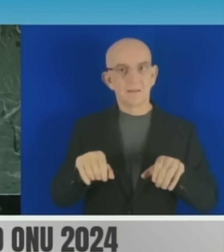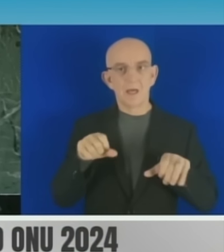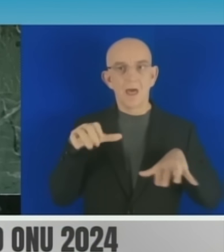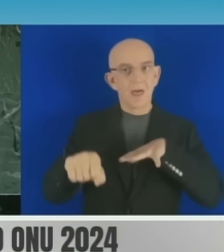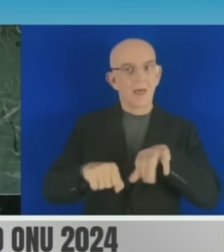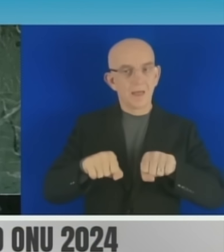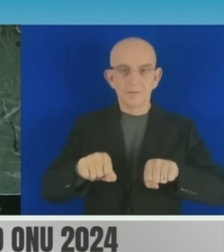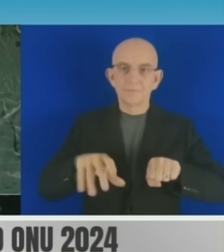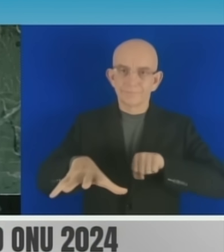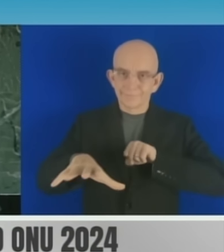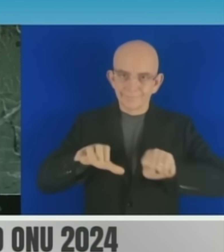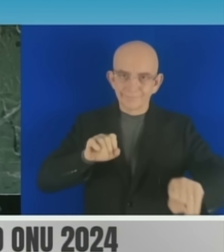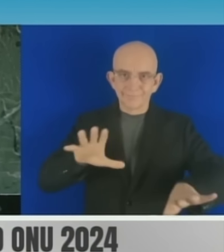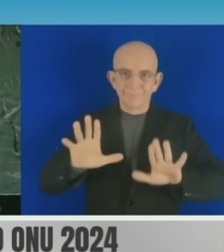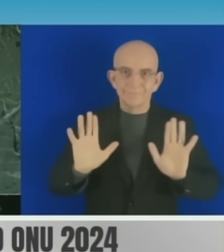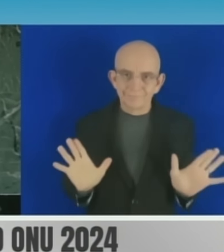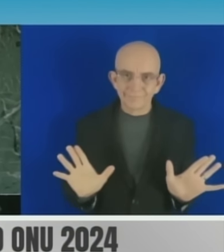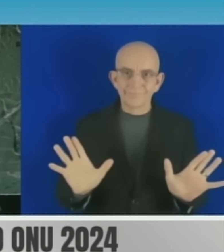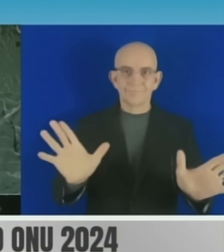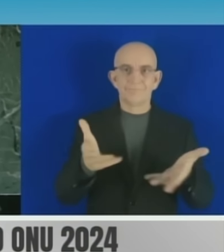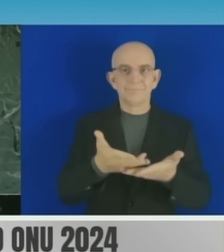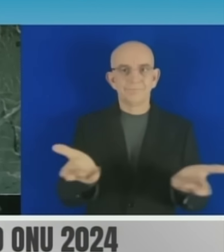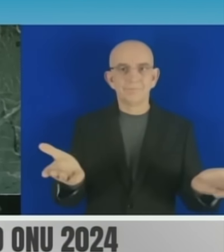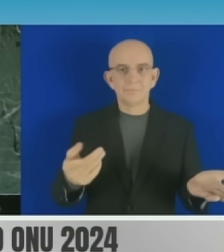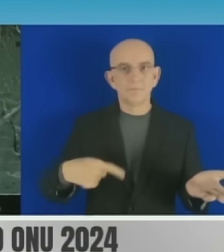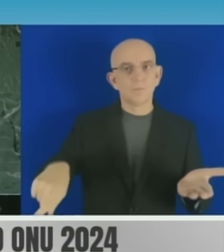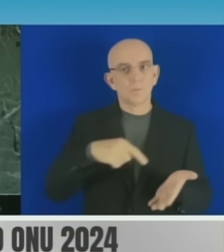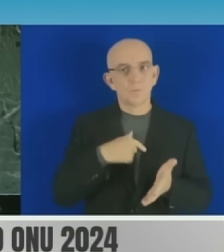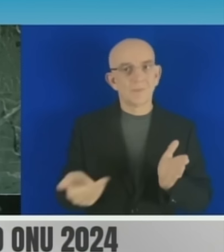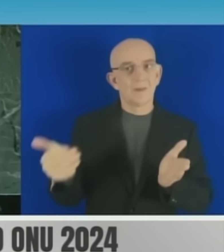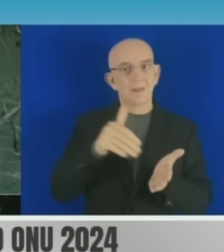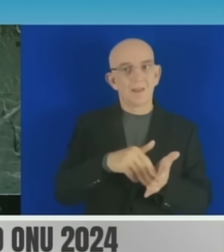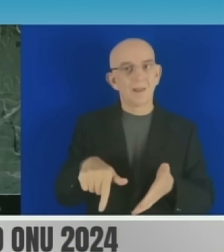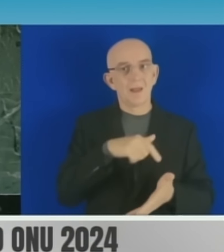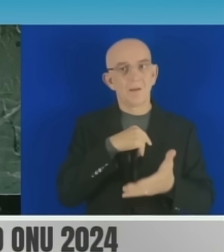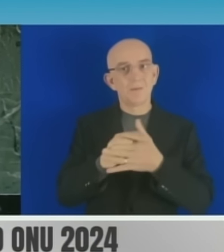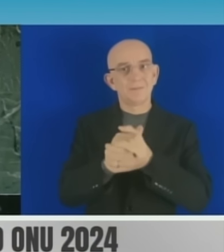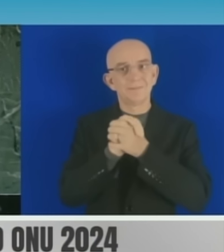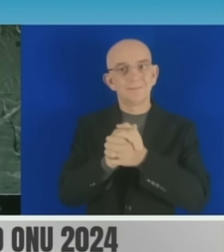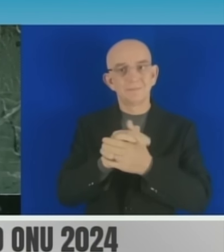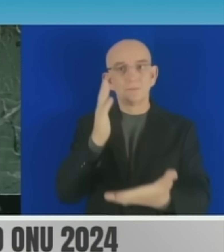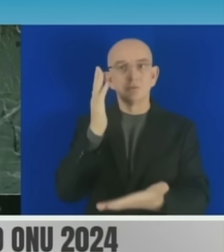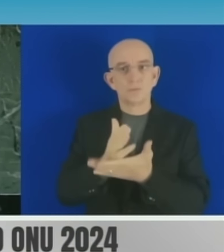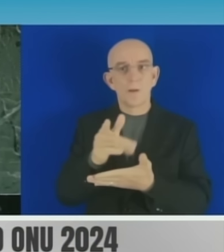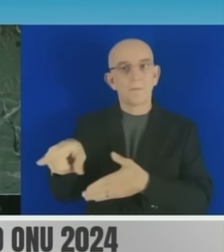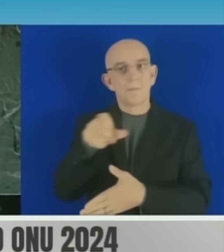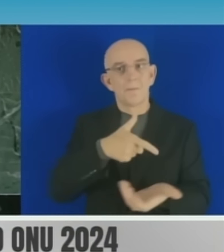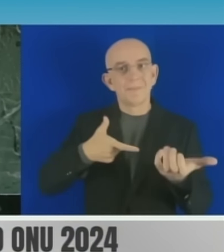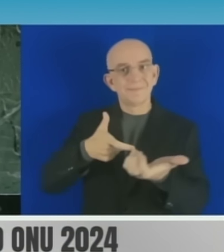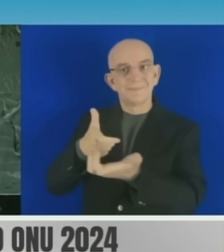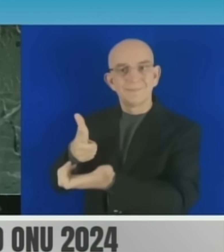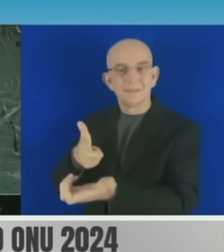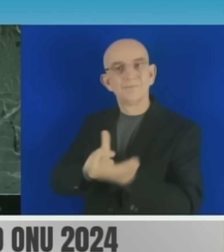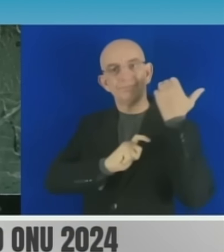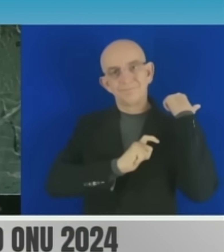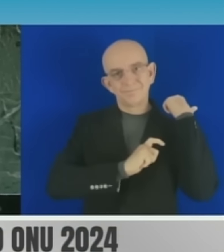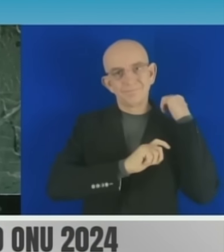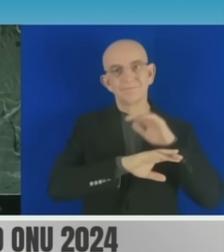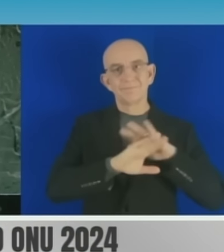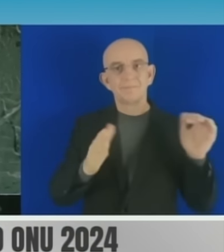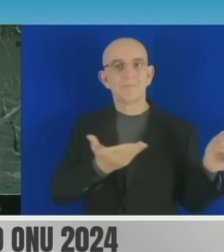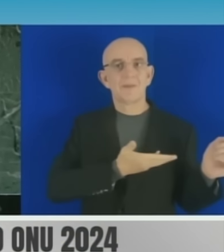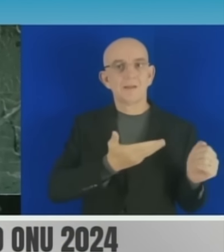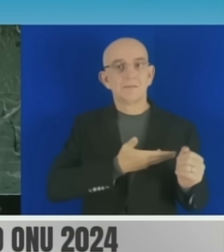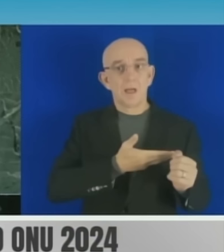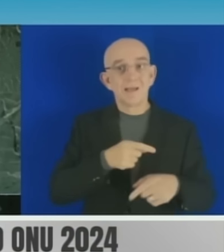Nuestro llamado a favor de la justicia y el fin de la ocupación ilegal israelí, así como